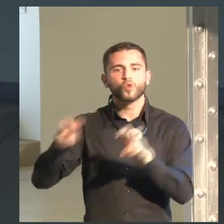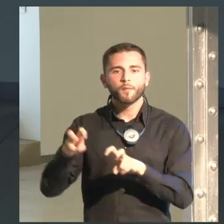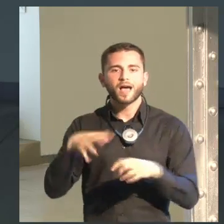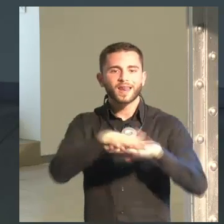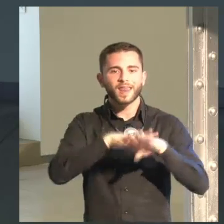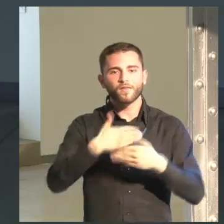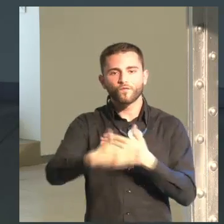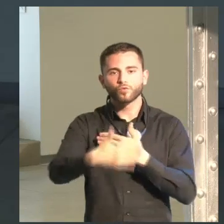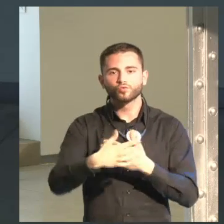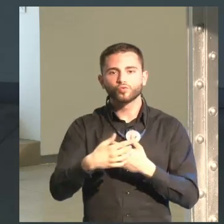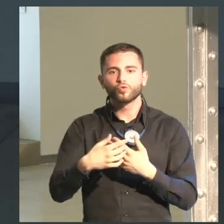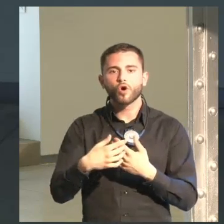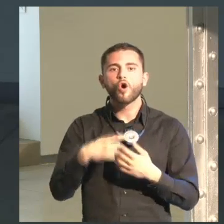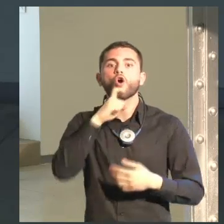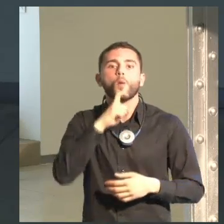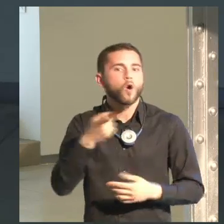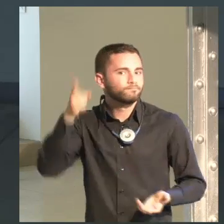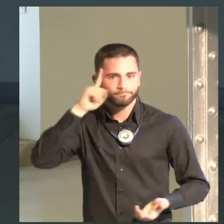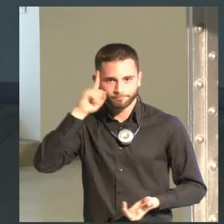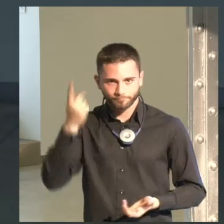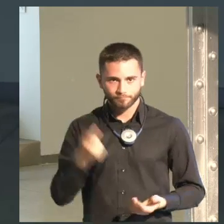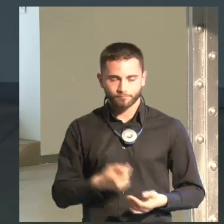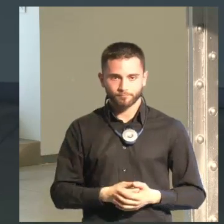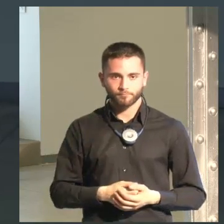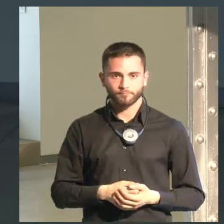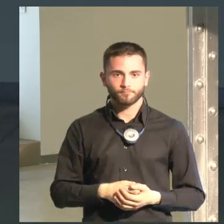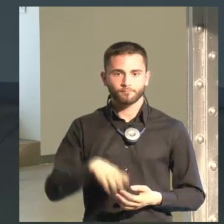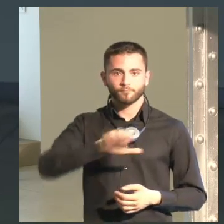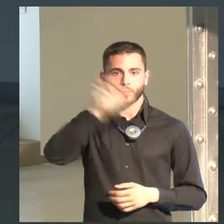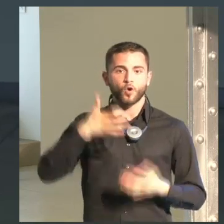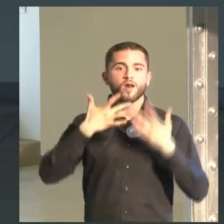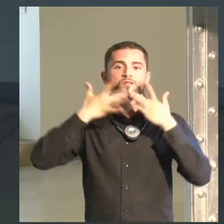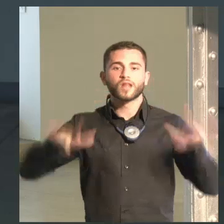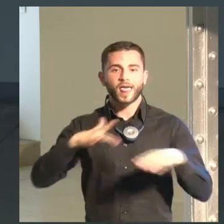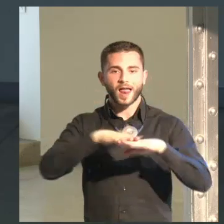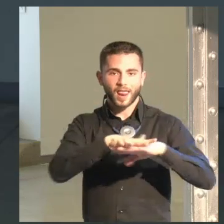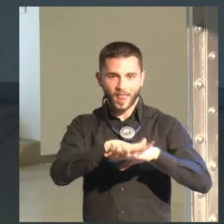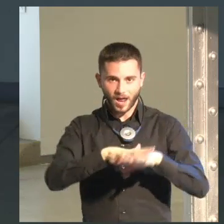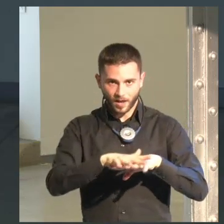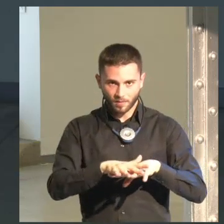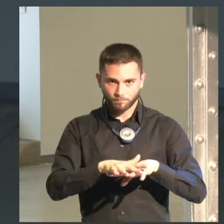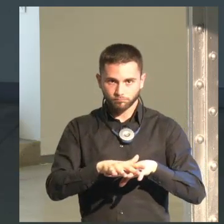esas redes del futuro. En Europa hemos instaurado los principios de la neutralidad de la red, pero sí hemos dejado